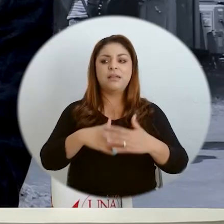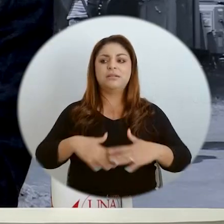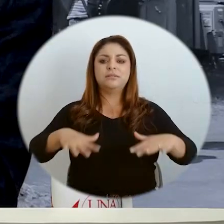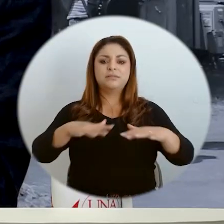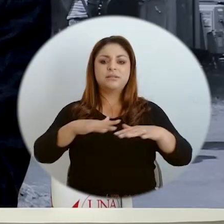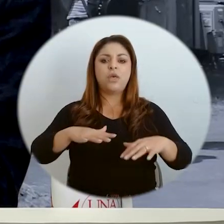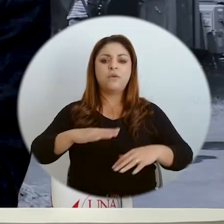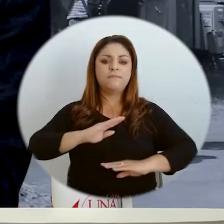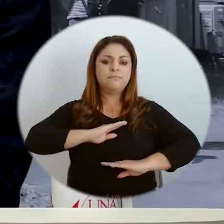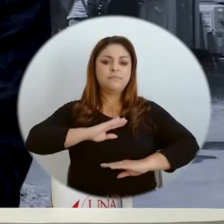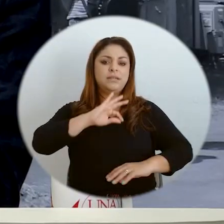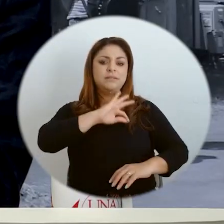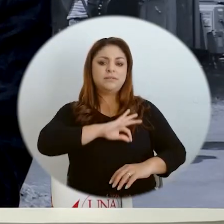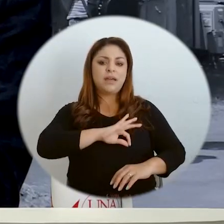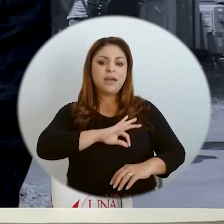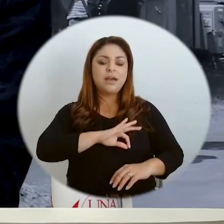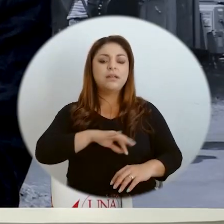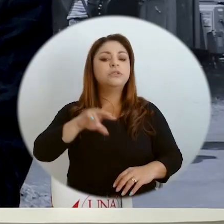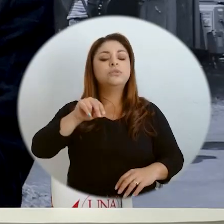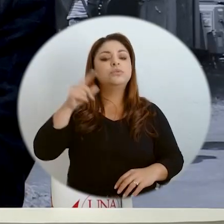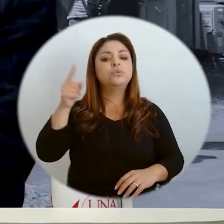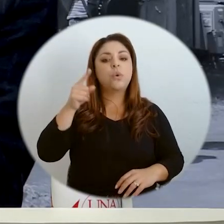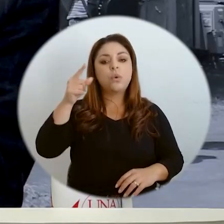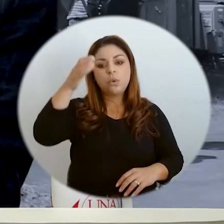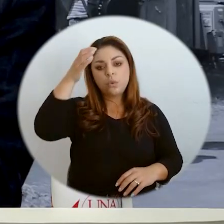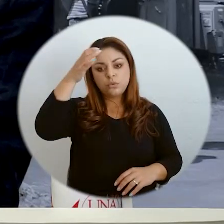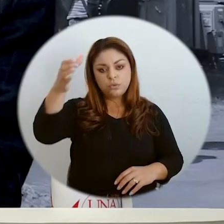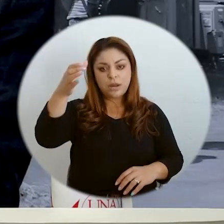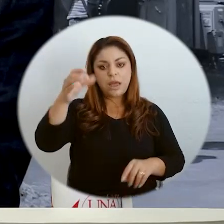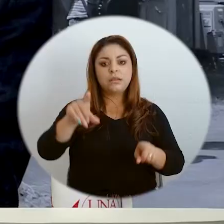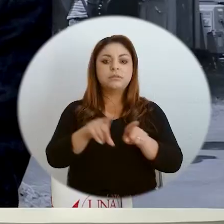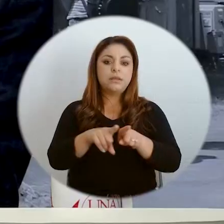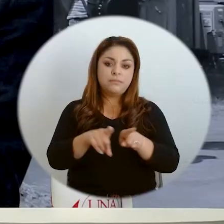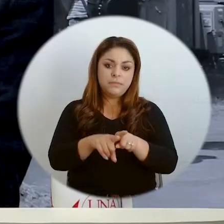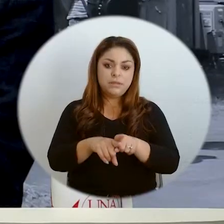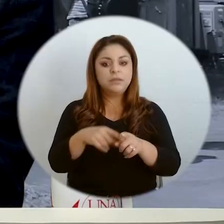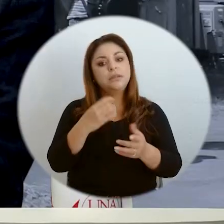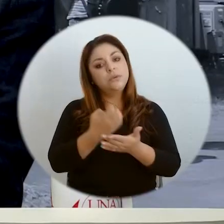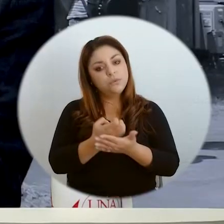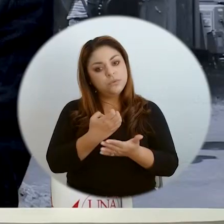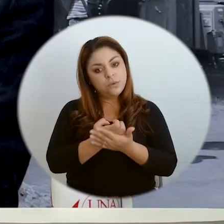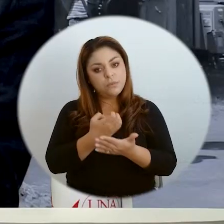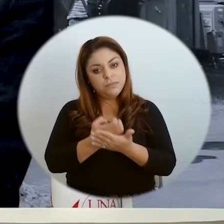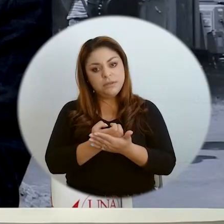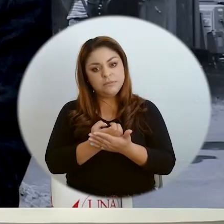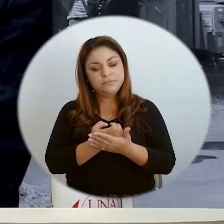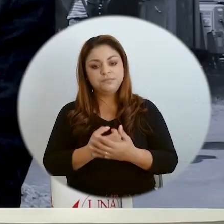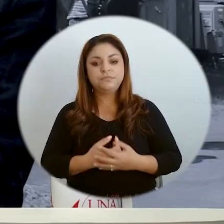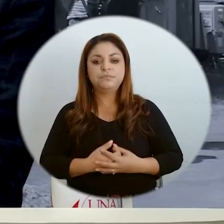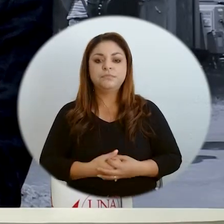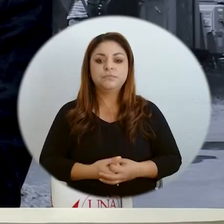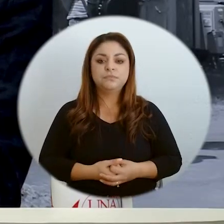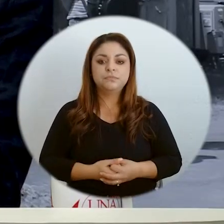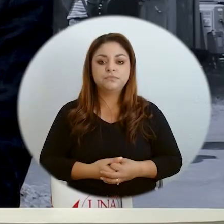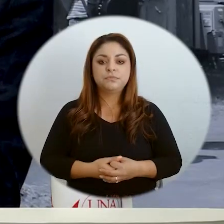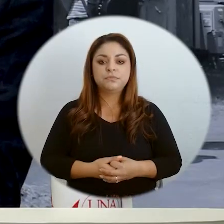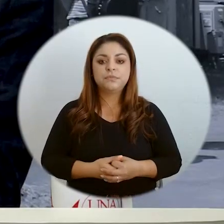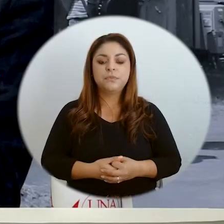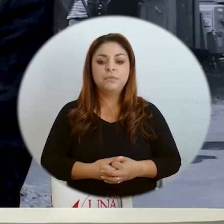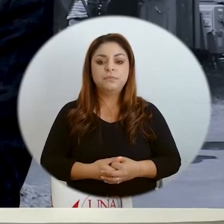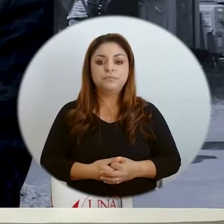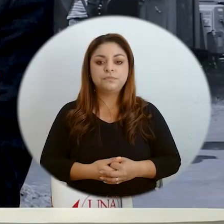de bienestar, es decir, no es solo cultural la reacción, es también económica.